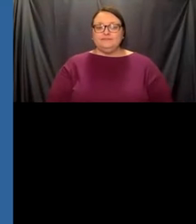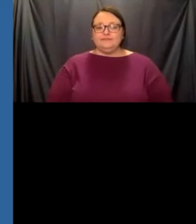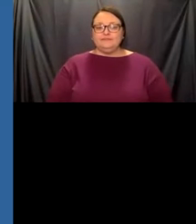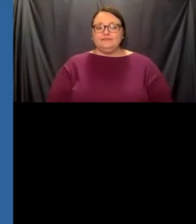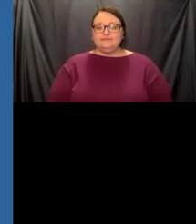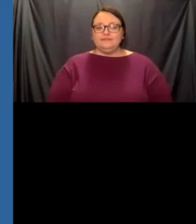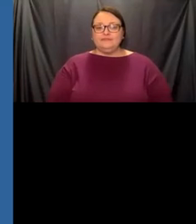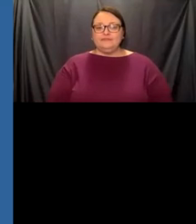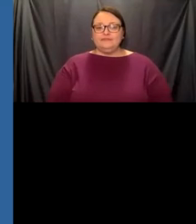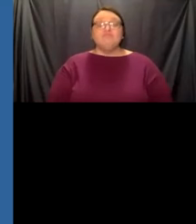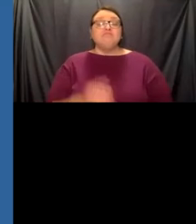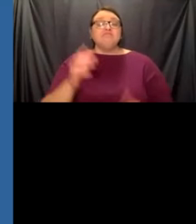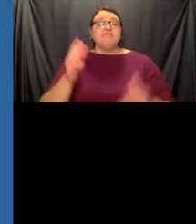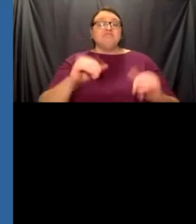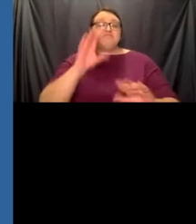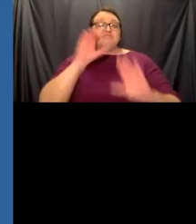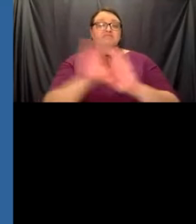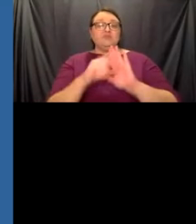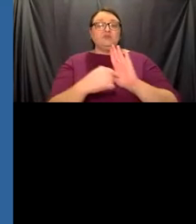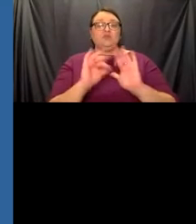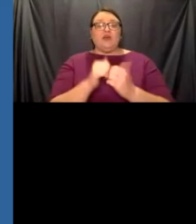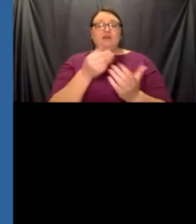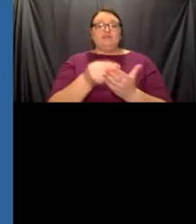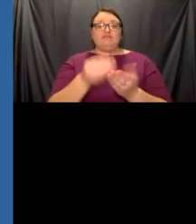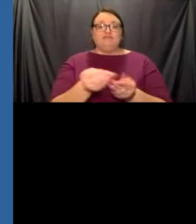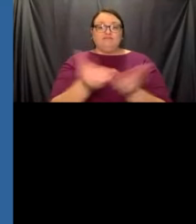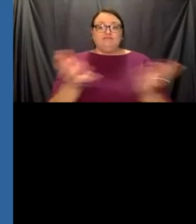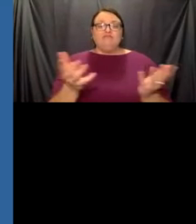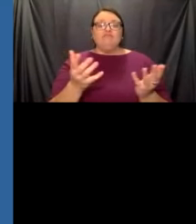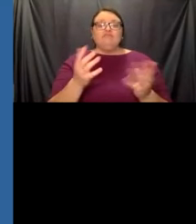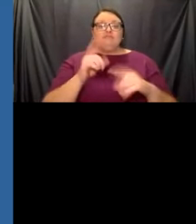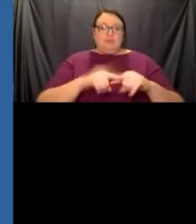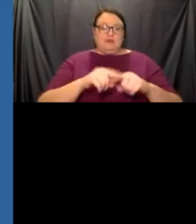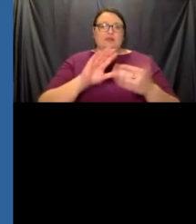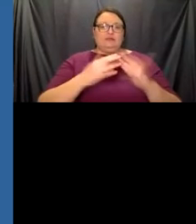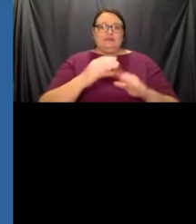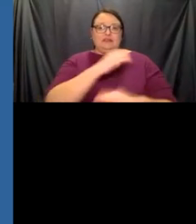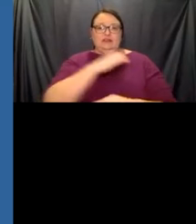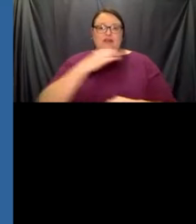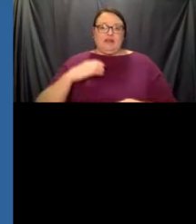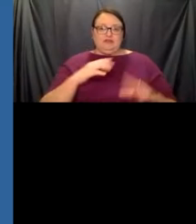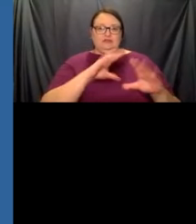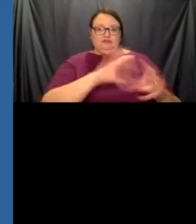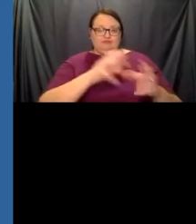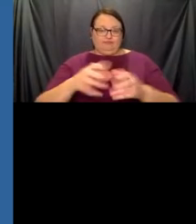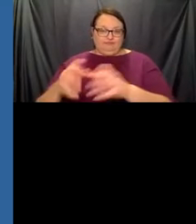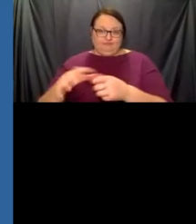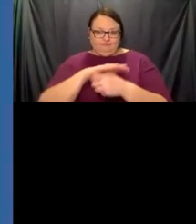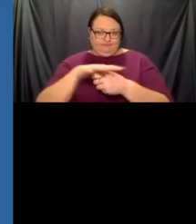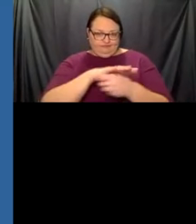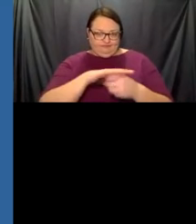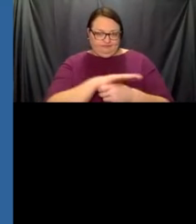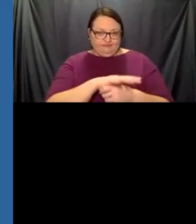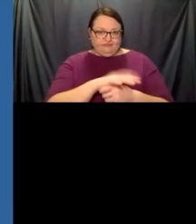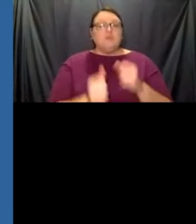This image shows how funds were dispersed by city council district. As the Esta document imagen muestra cómo